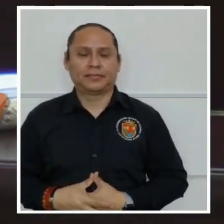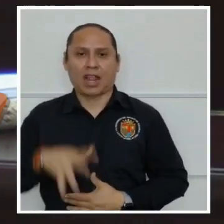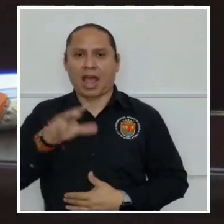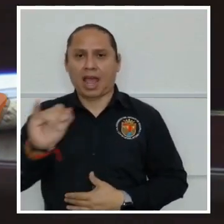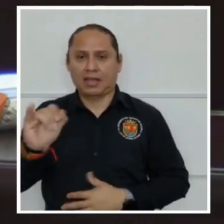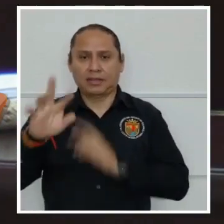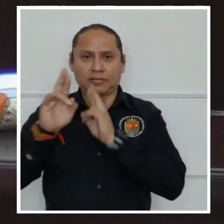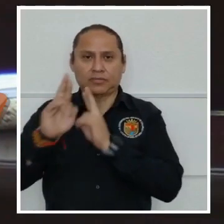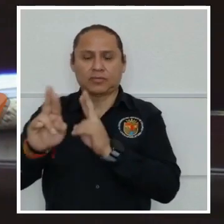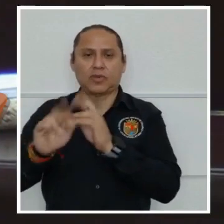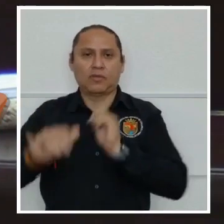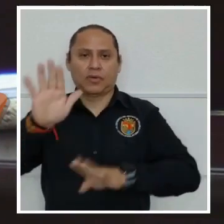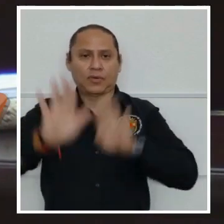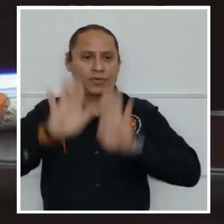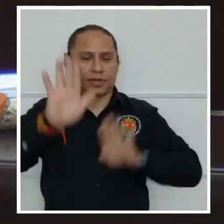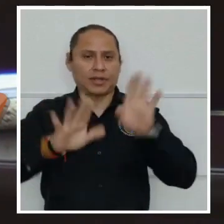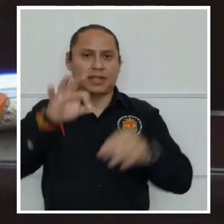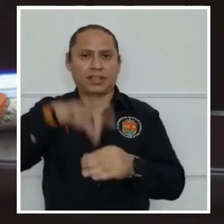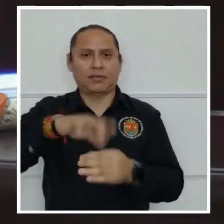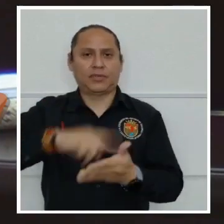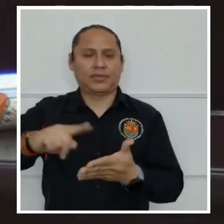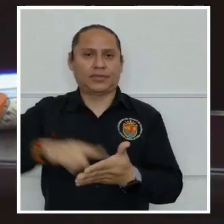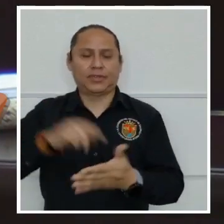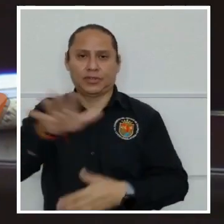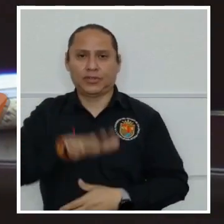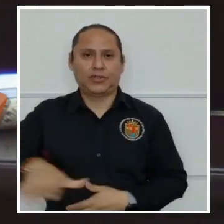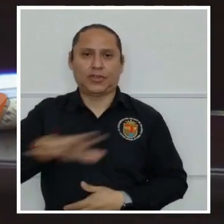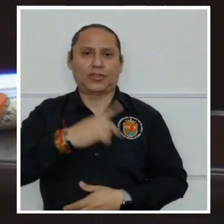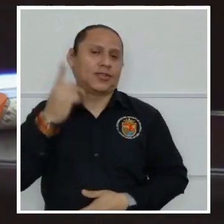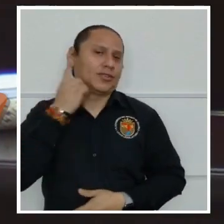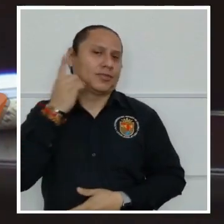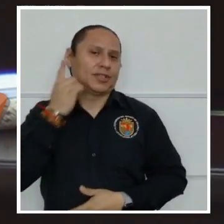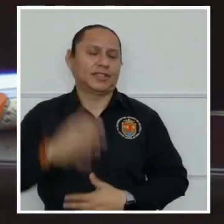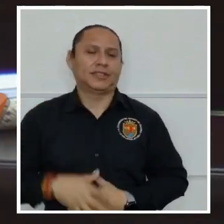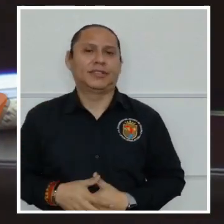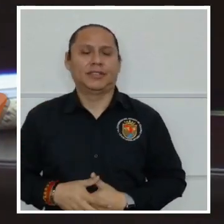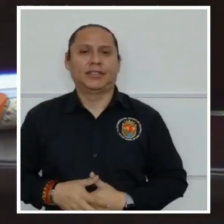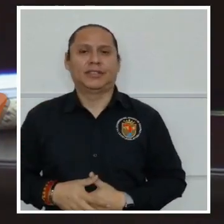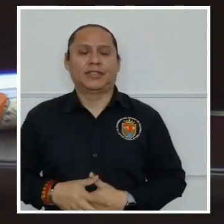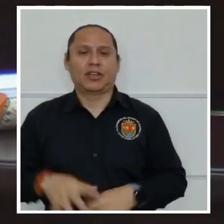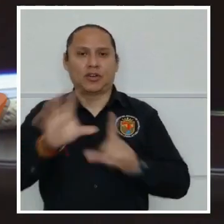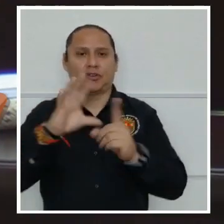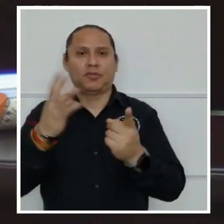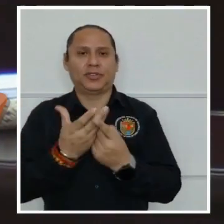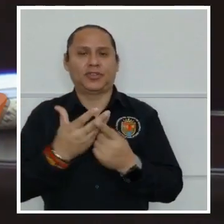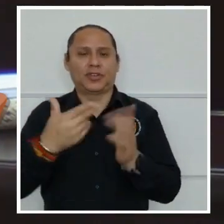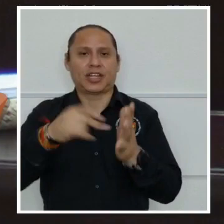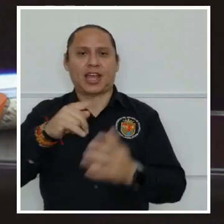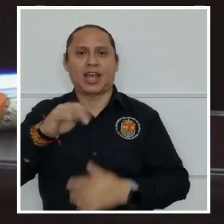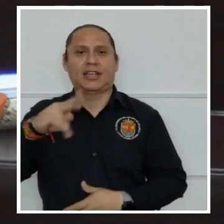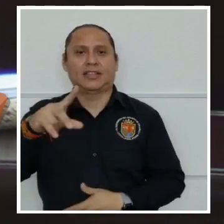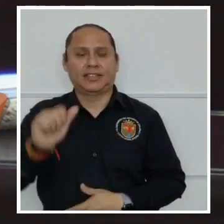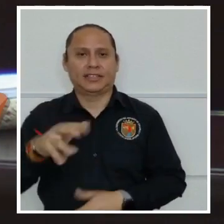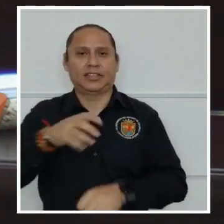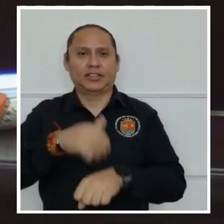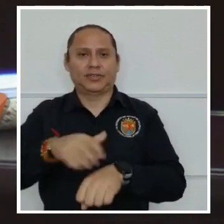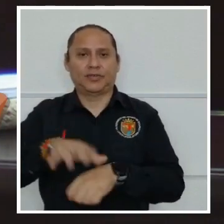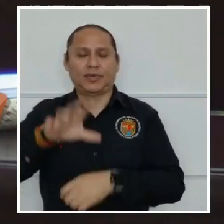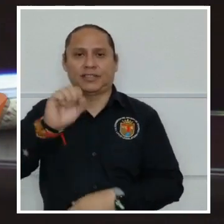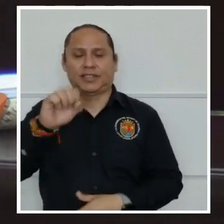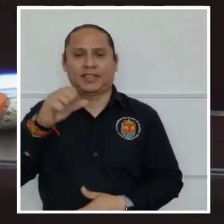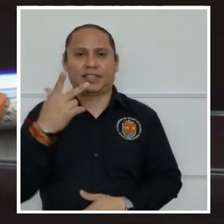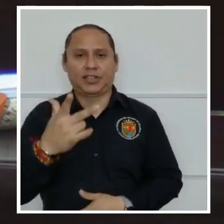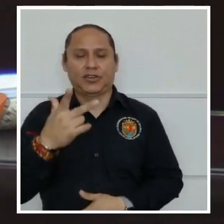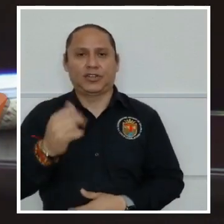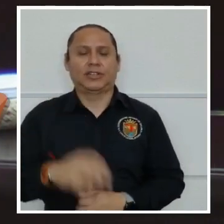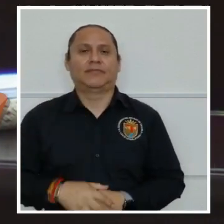Así lo resolvieron y dictaminaron por unanimidad de votos los diputados y diputadas presentes de la Comisión de Hacienda de la